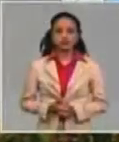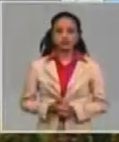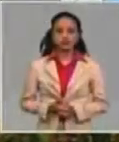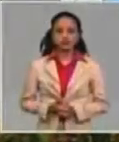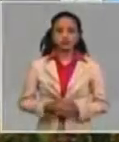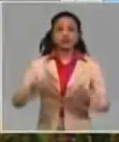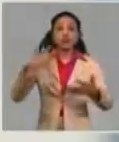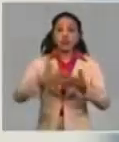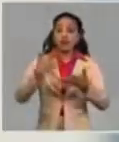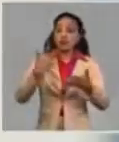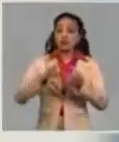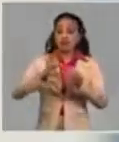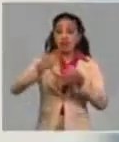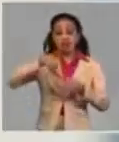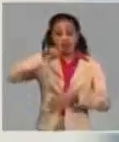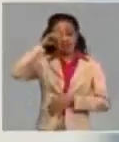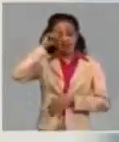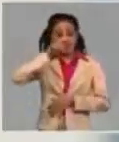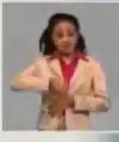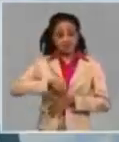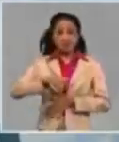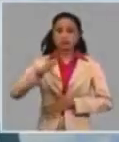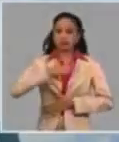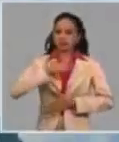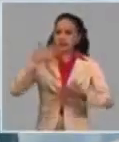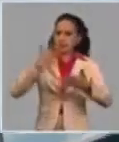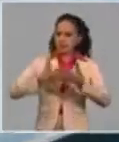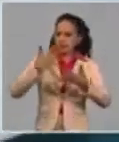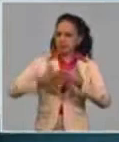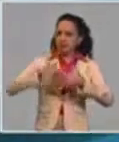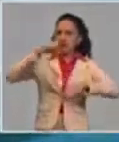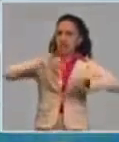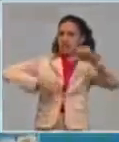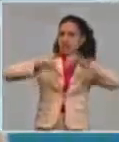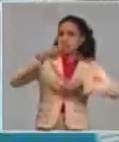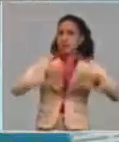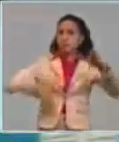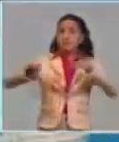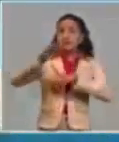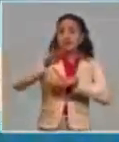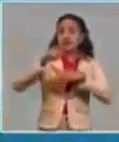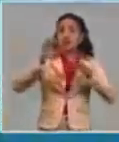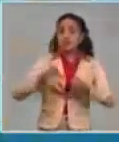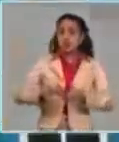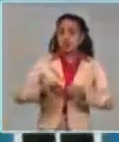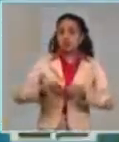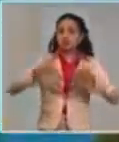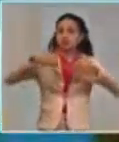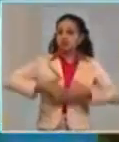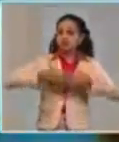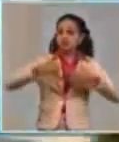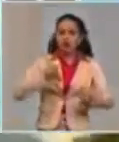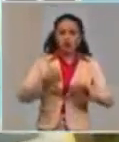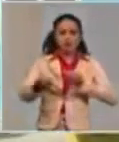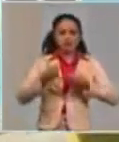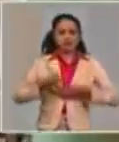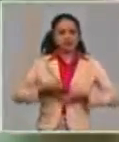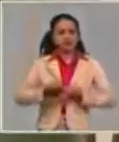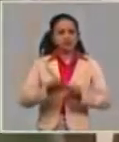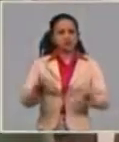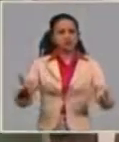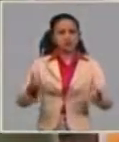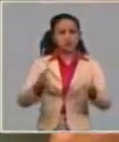empresa de gases industriales perteneciente al grupo empresarial de la industria química del Ministerio de Industrias produce, comercializa y distribuye